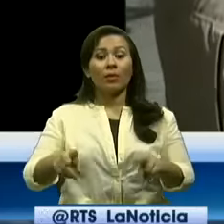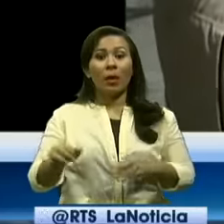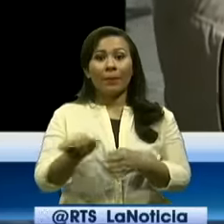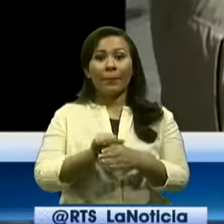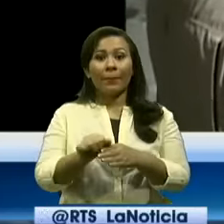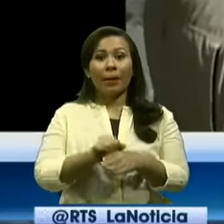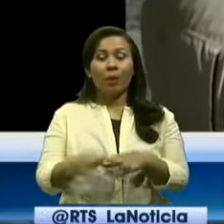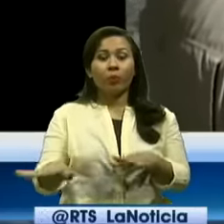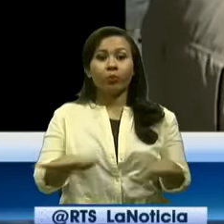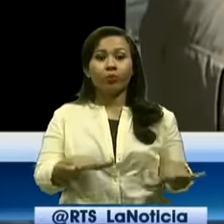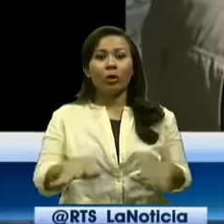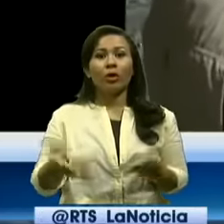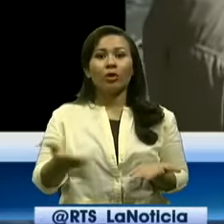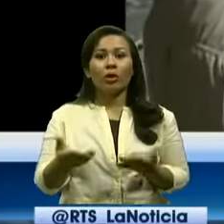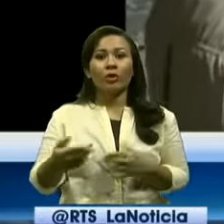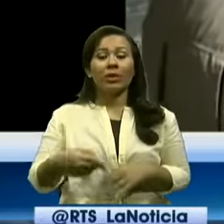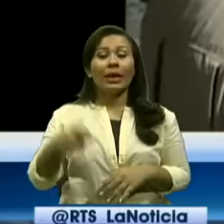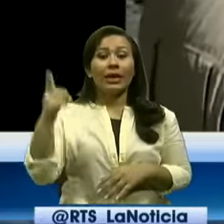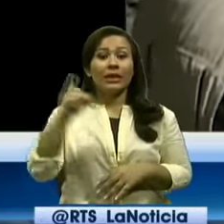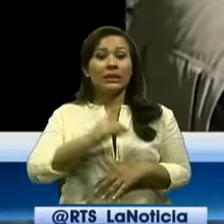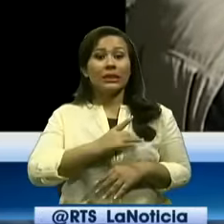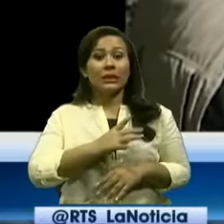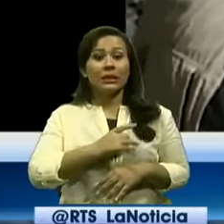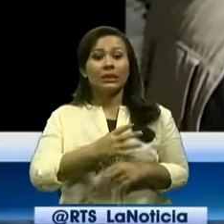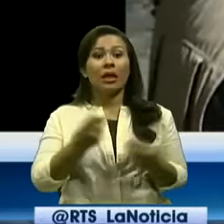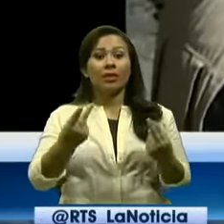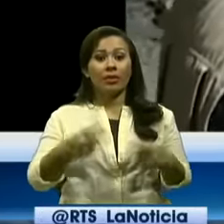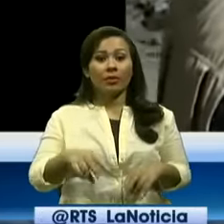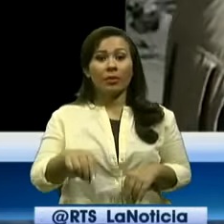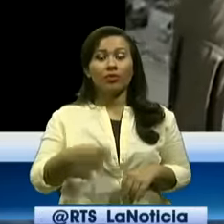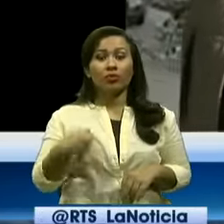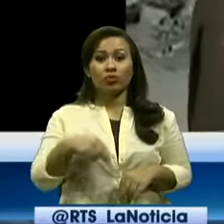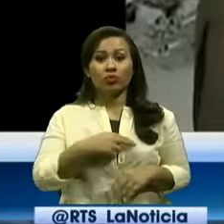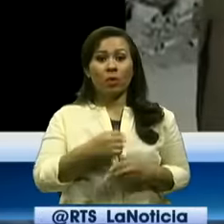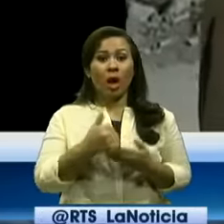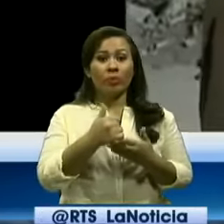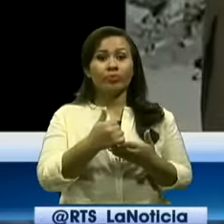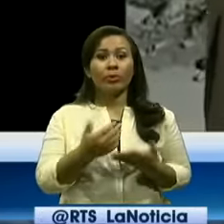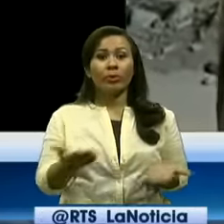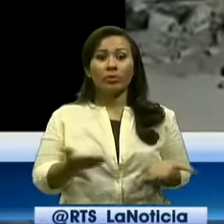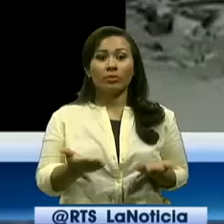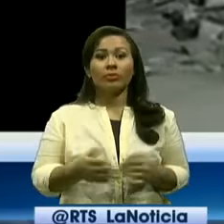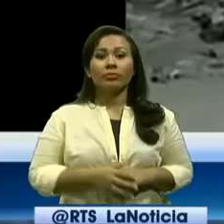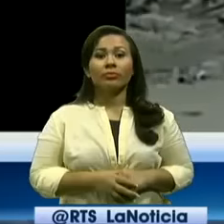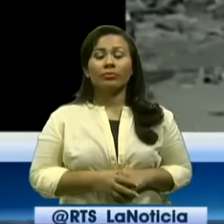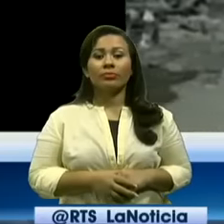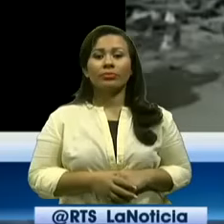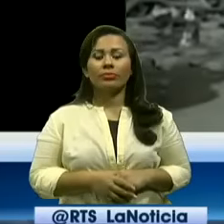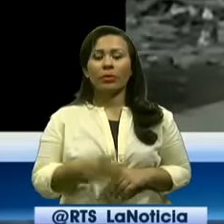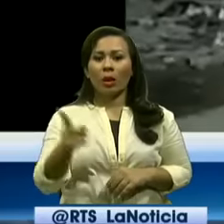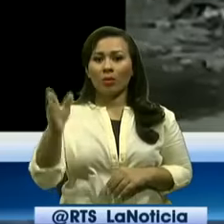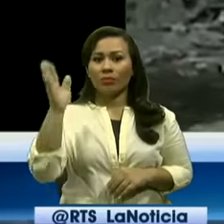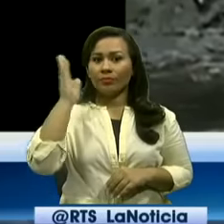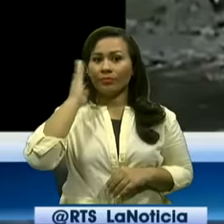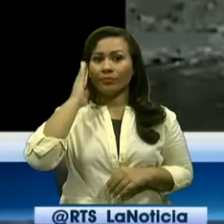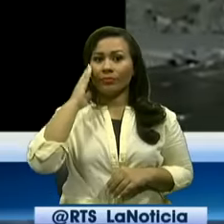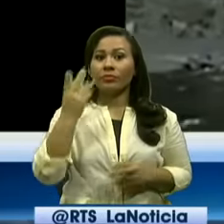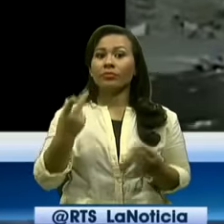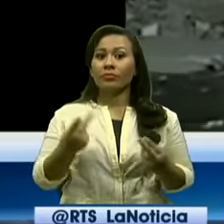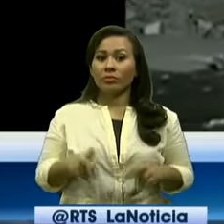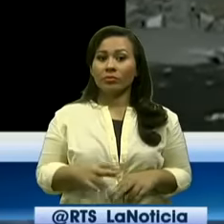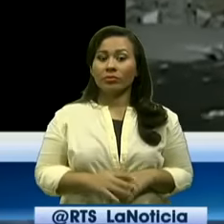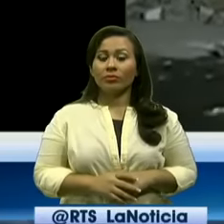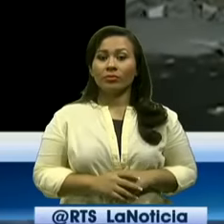terremotos muy similares como el de Haití y el de Chile, ¿no? Ahora, acá lo que se manifestaba era que ustedes básicamente también se manejan